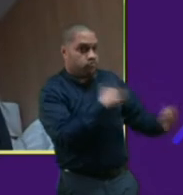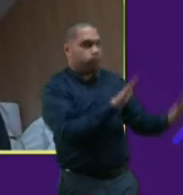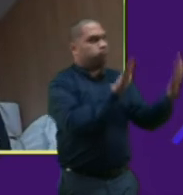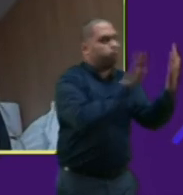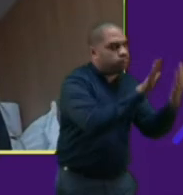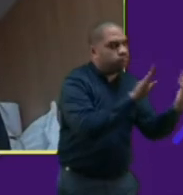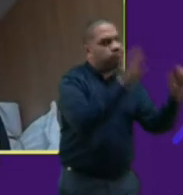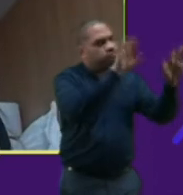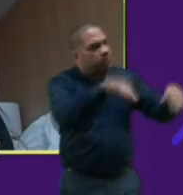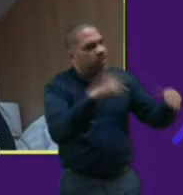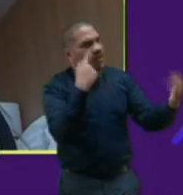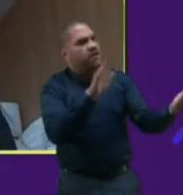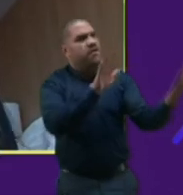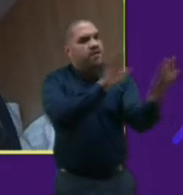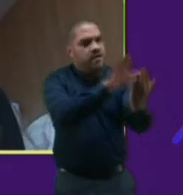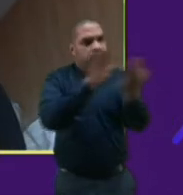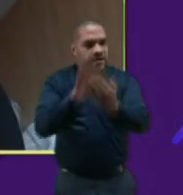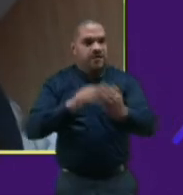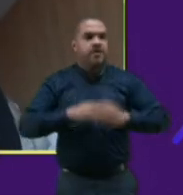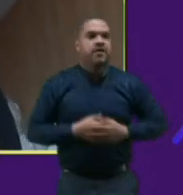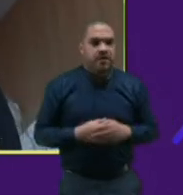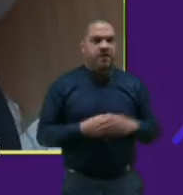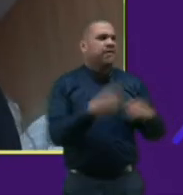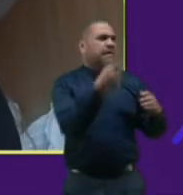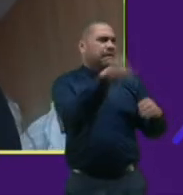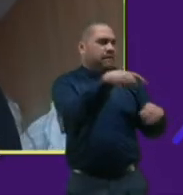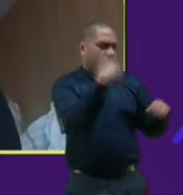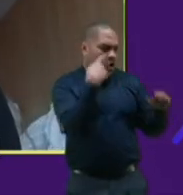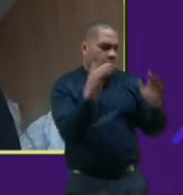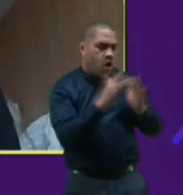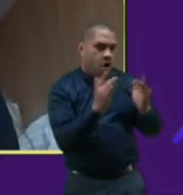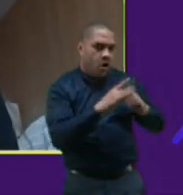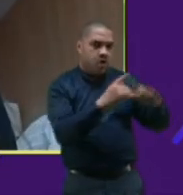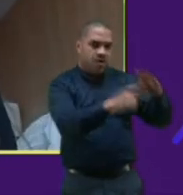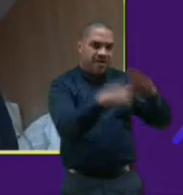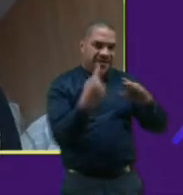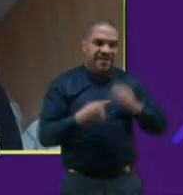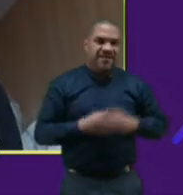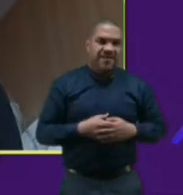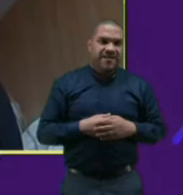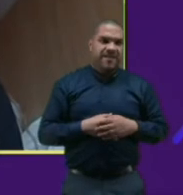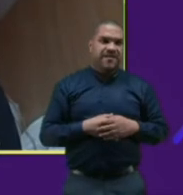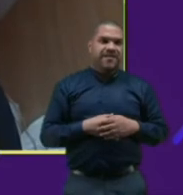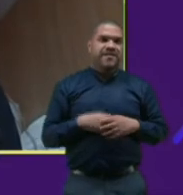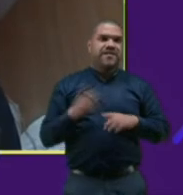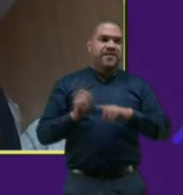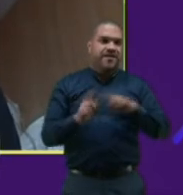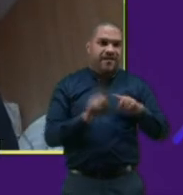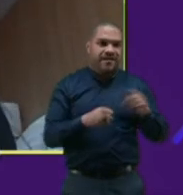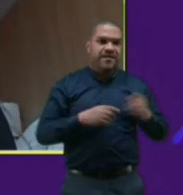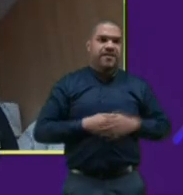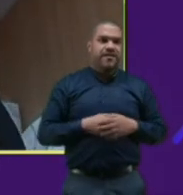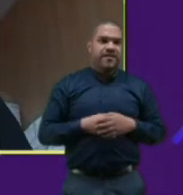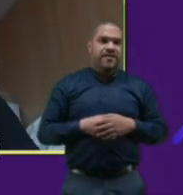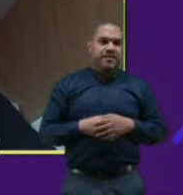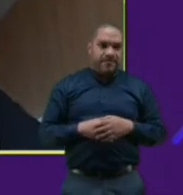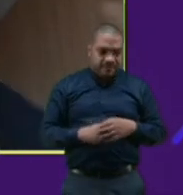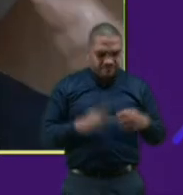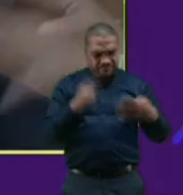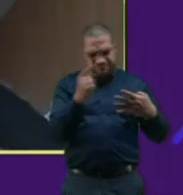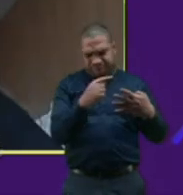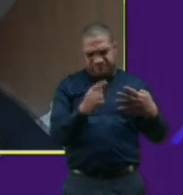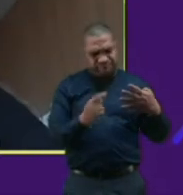Tomás y Jerónimo, hablé con los de Rappi, con los de Fruana, hablé con los de Avi. Mejor dicho, me traté